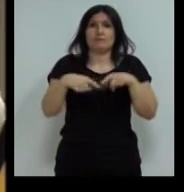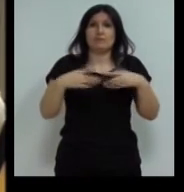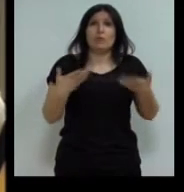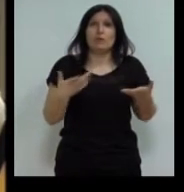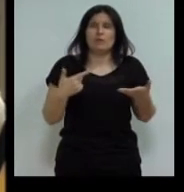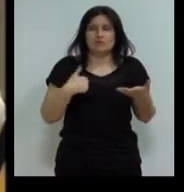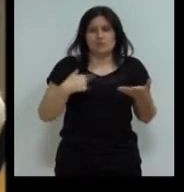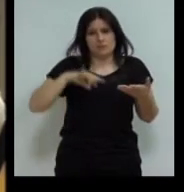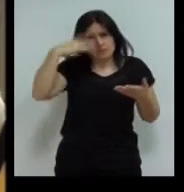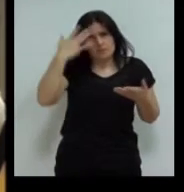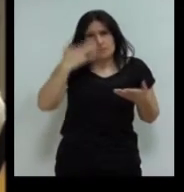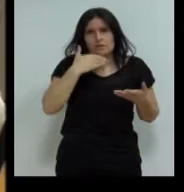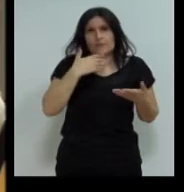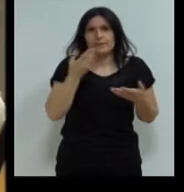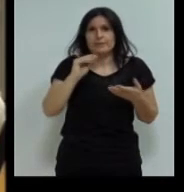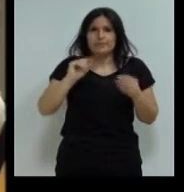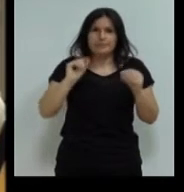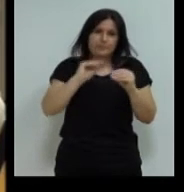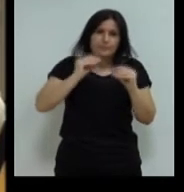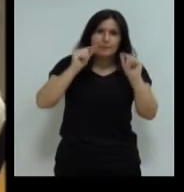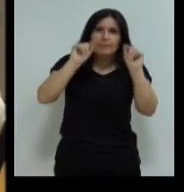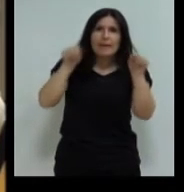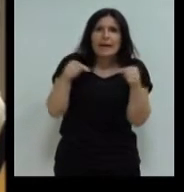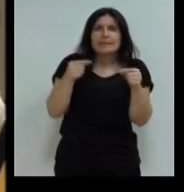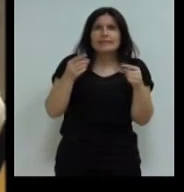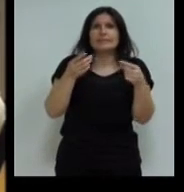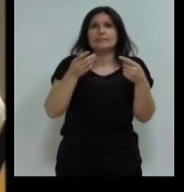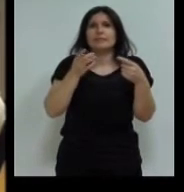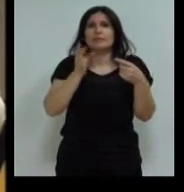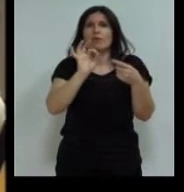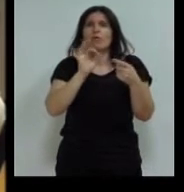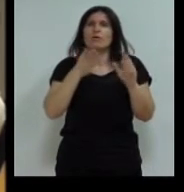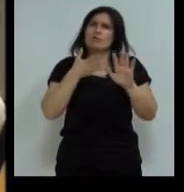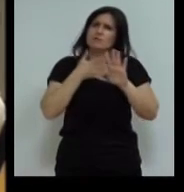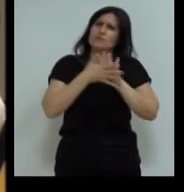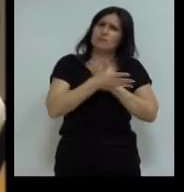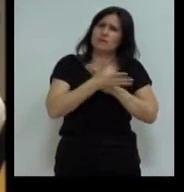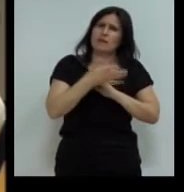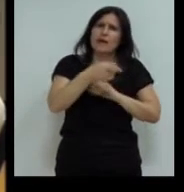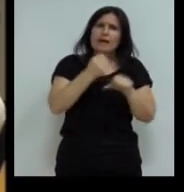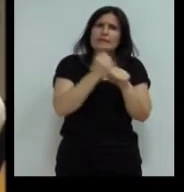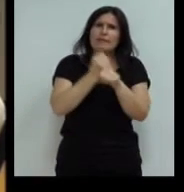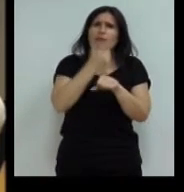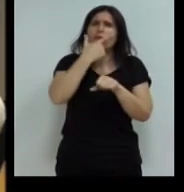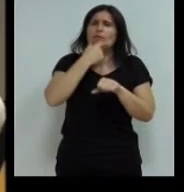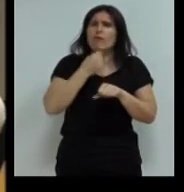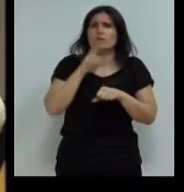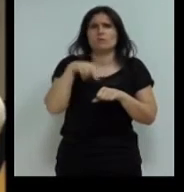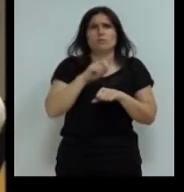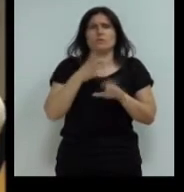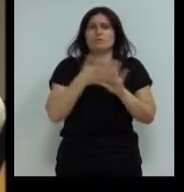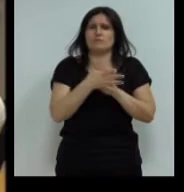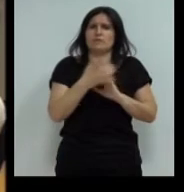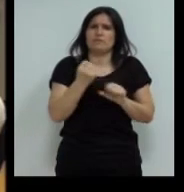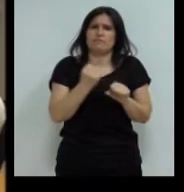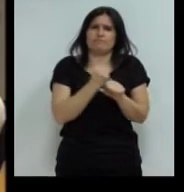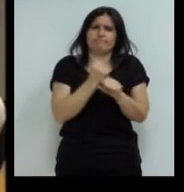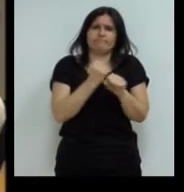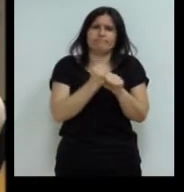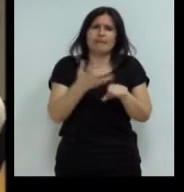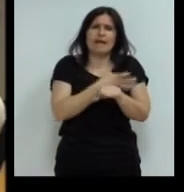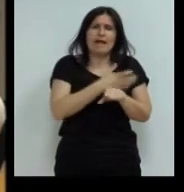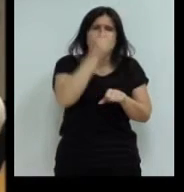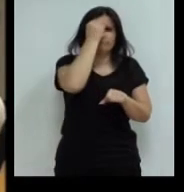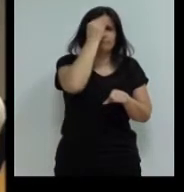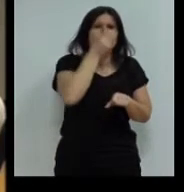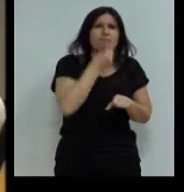porque- tienes que hacer algo, tienes que poner paréntesis, tienes que hacer... O sea, sí que requiere de ciertas dotes de saber lo que tienes entre